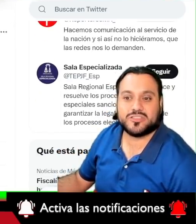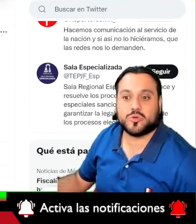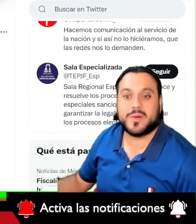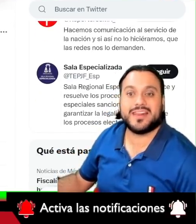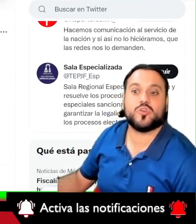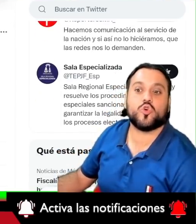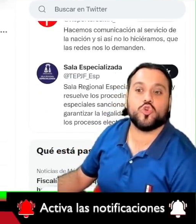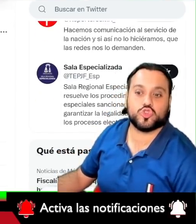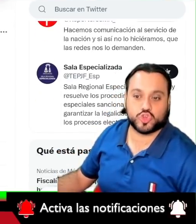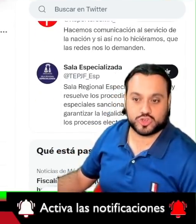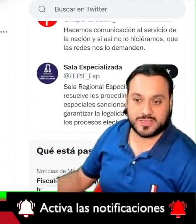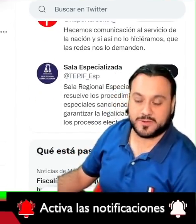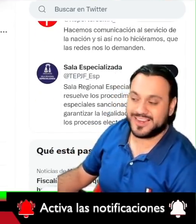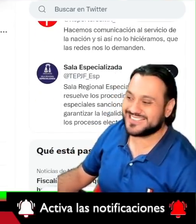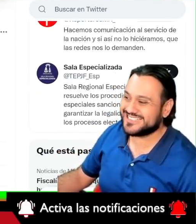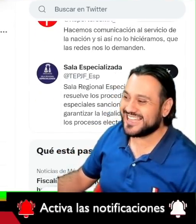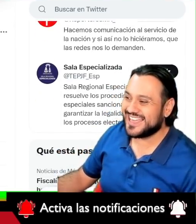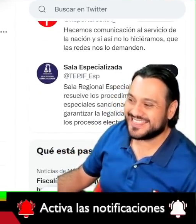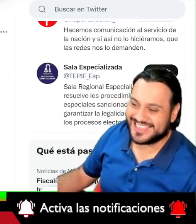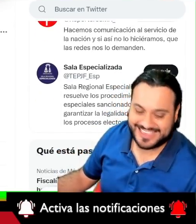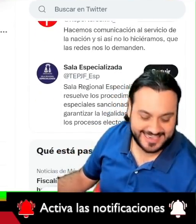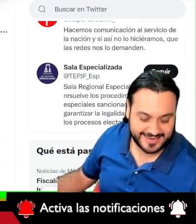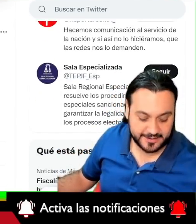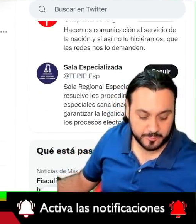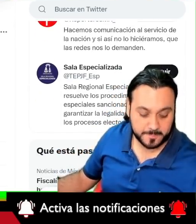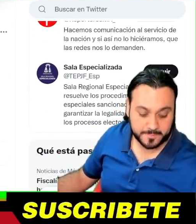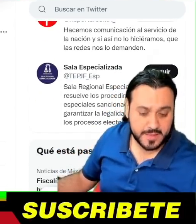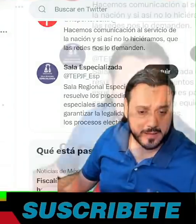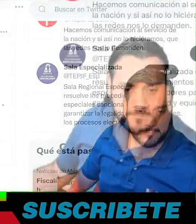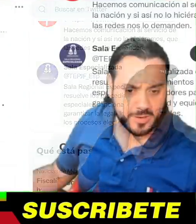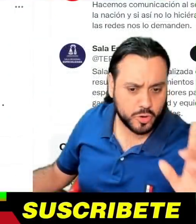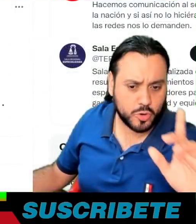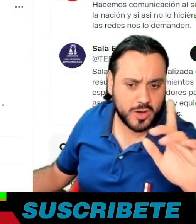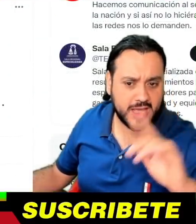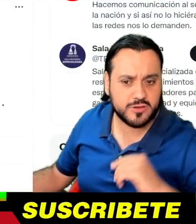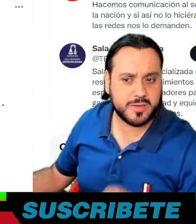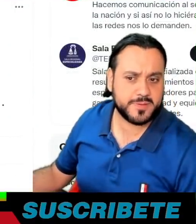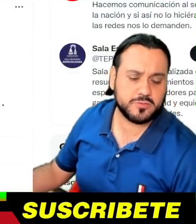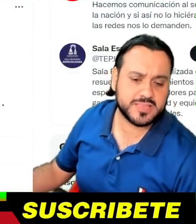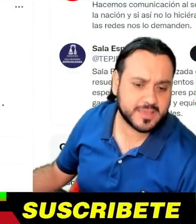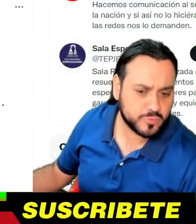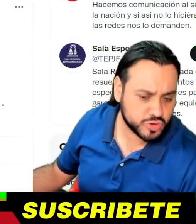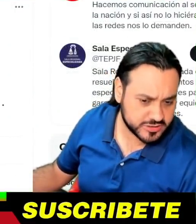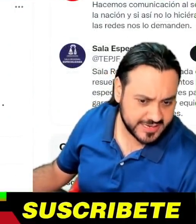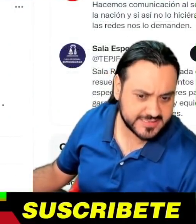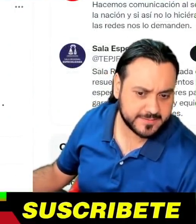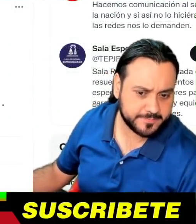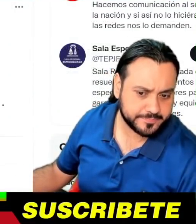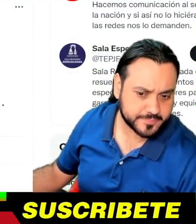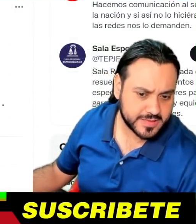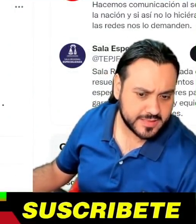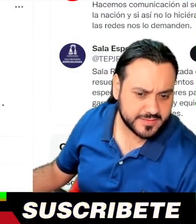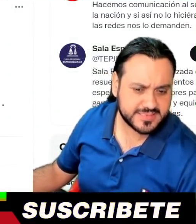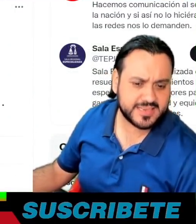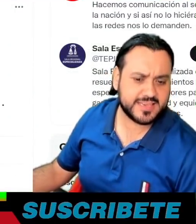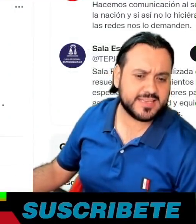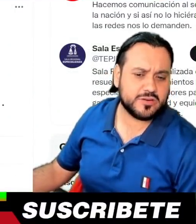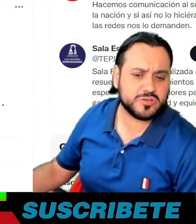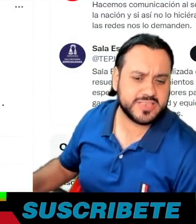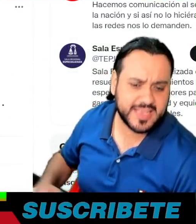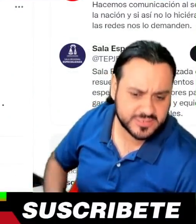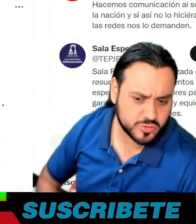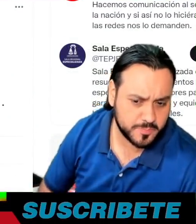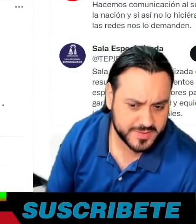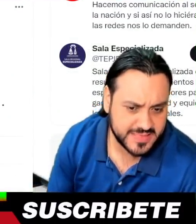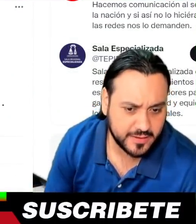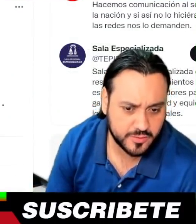que tomar cursos de violencia de género. Pero hay una pregunta que muchos se hacen. Dice, ¿no